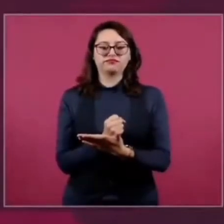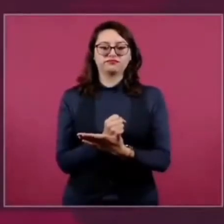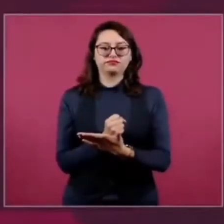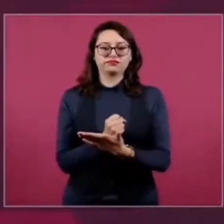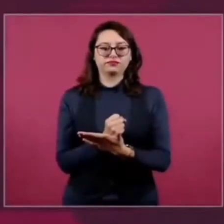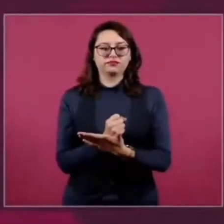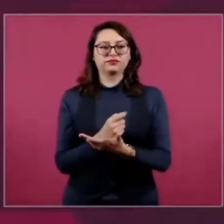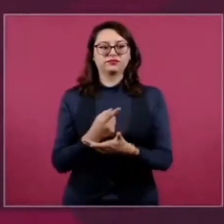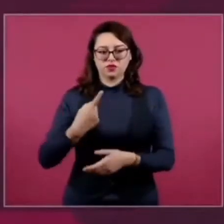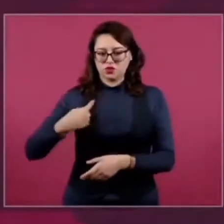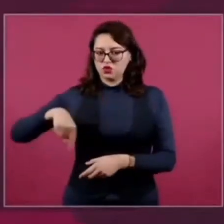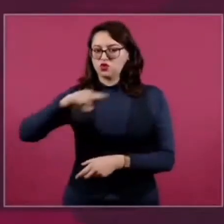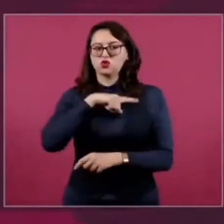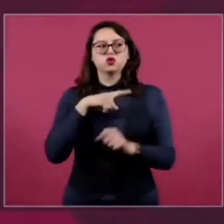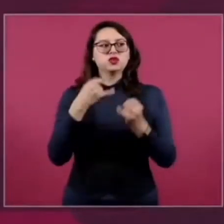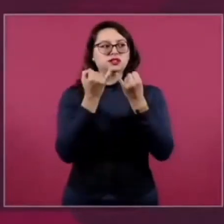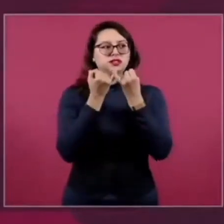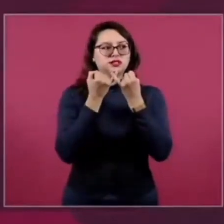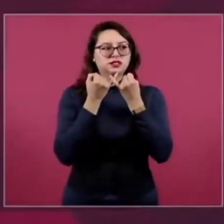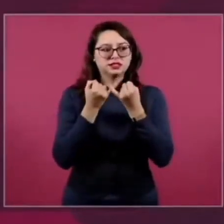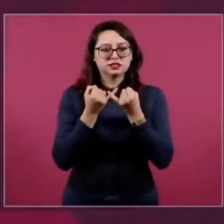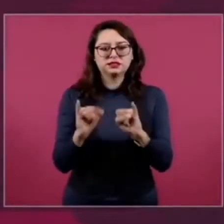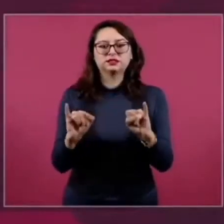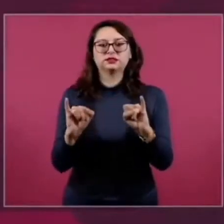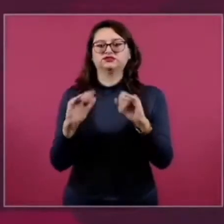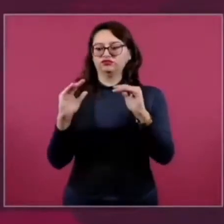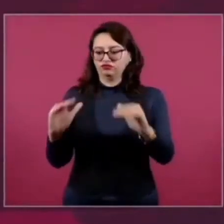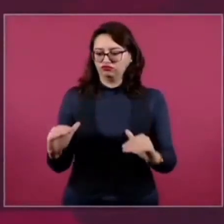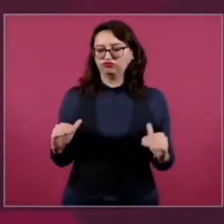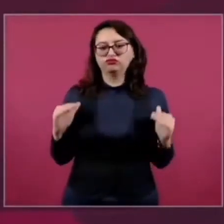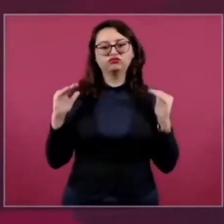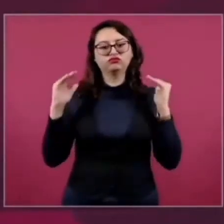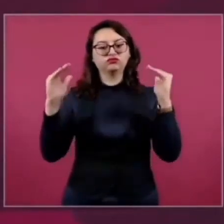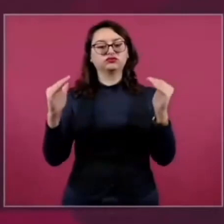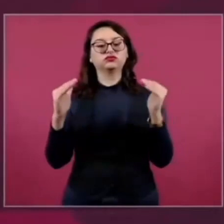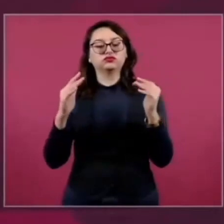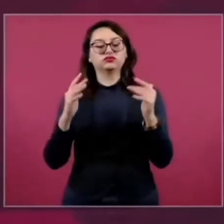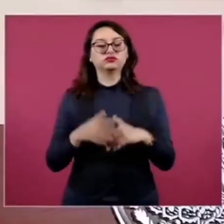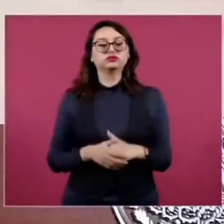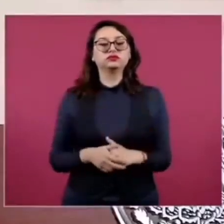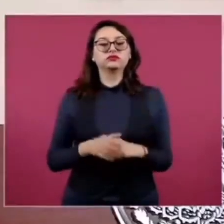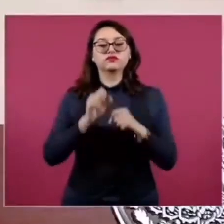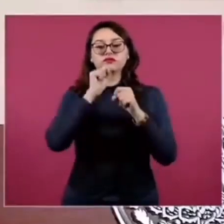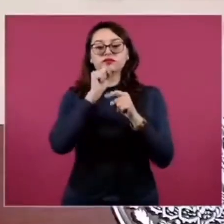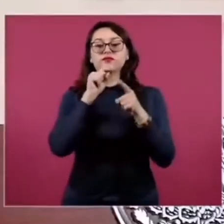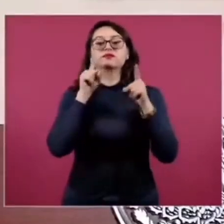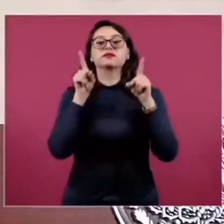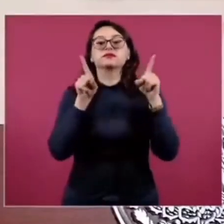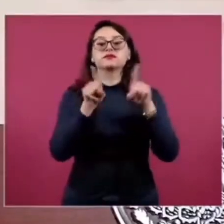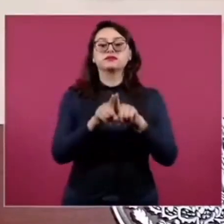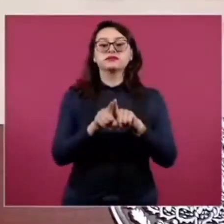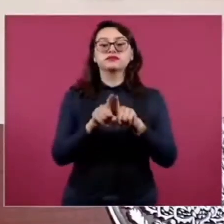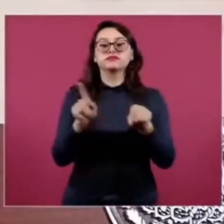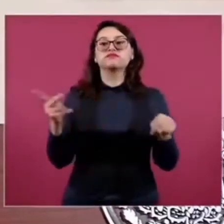hacer valer nuestra independencia, nuestra soberanía, también en Estados